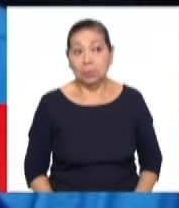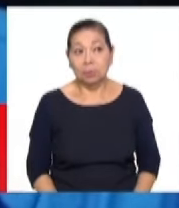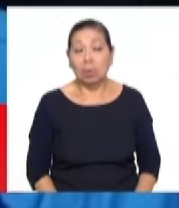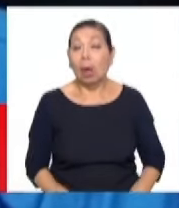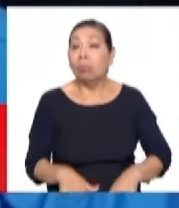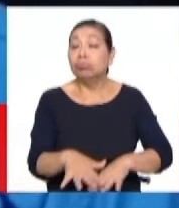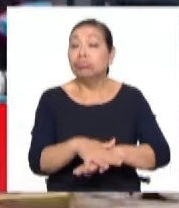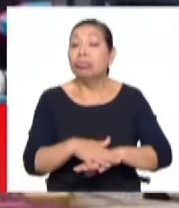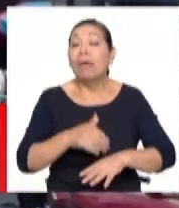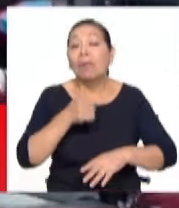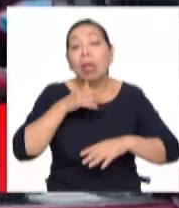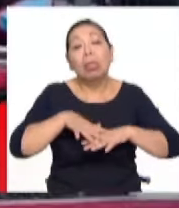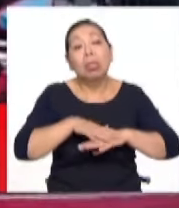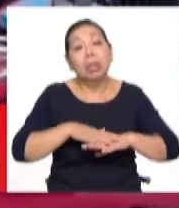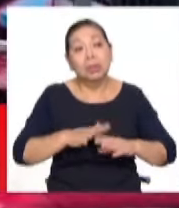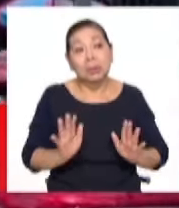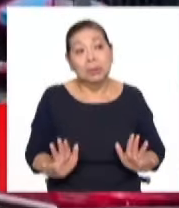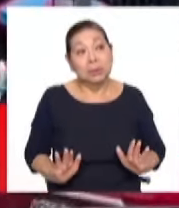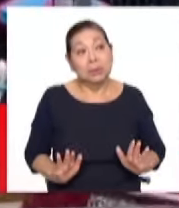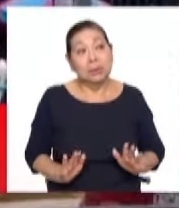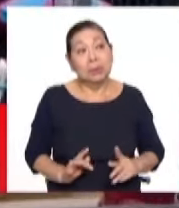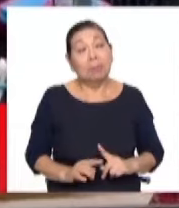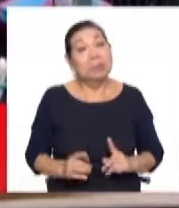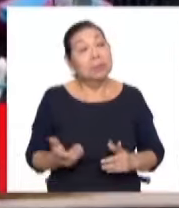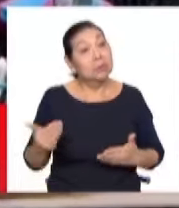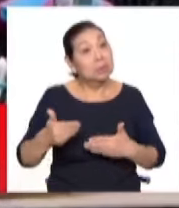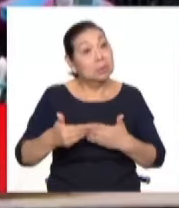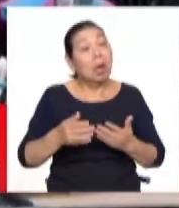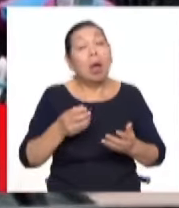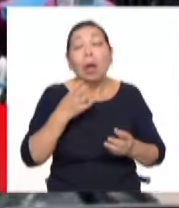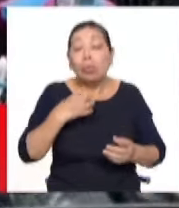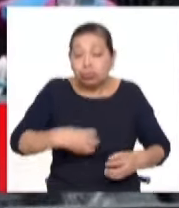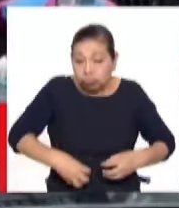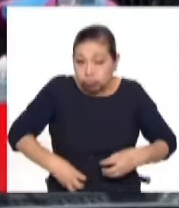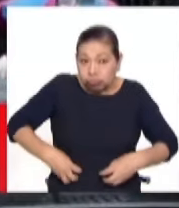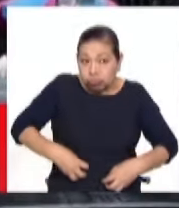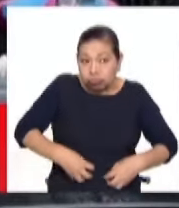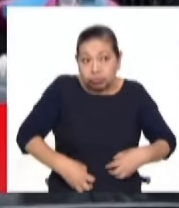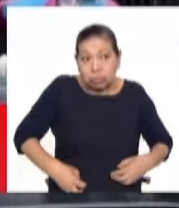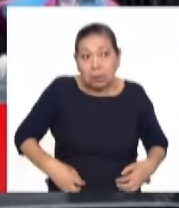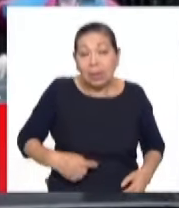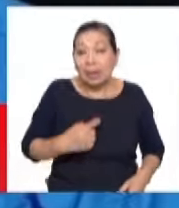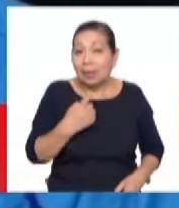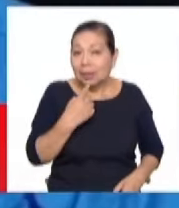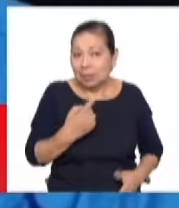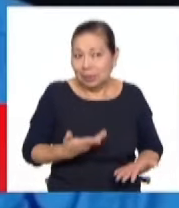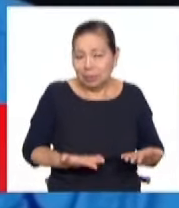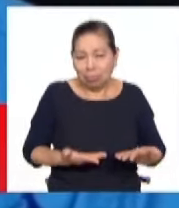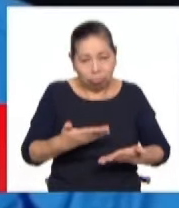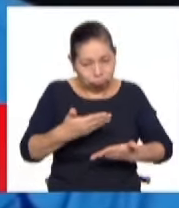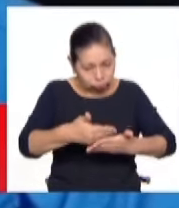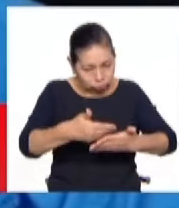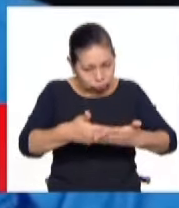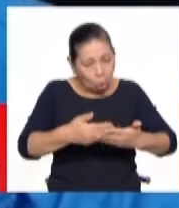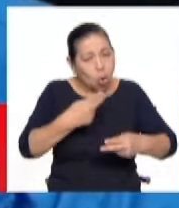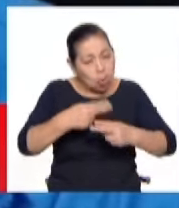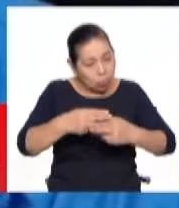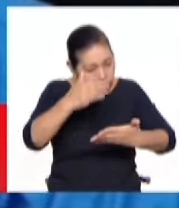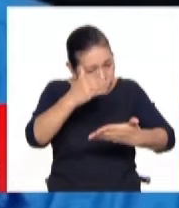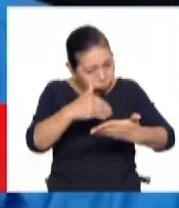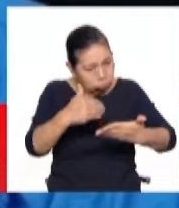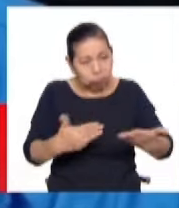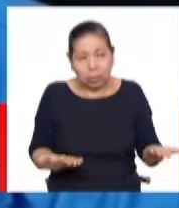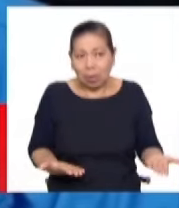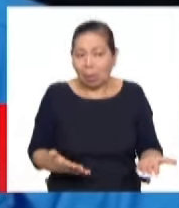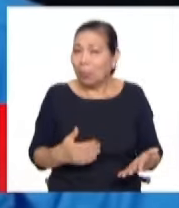administrativo y también en la carpeta fiscal miren las ecografías al parecer este señalaban algunos datos al respecto sin embargo